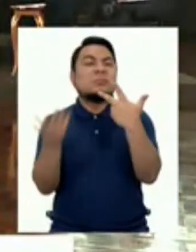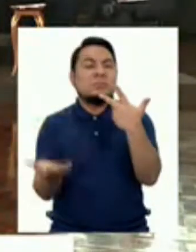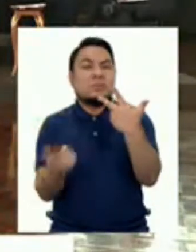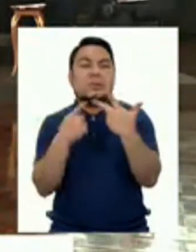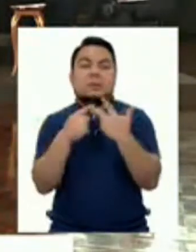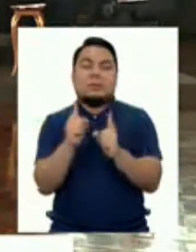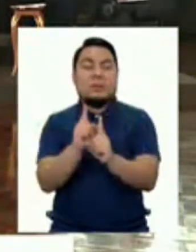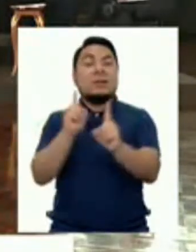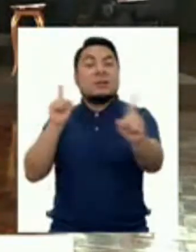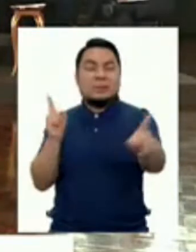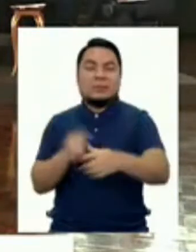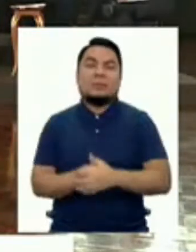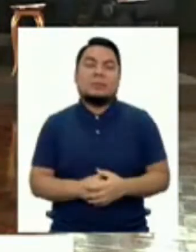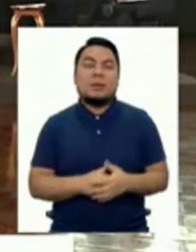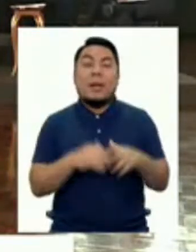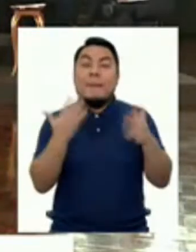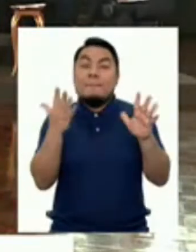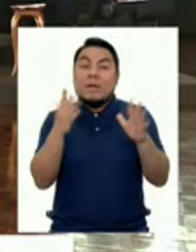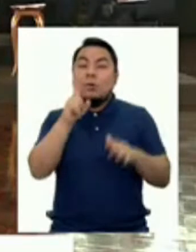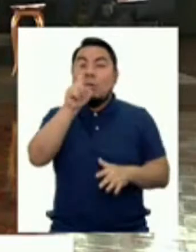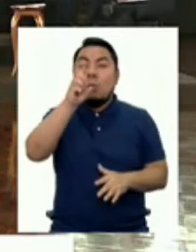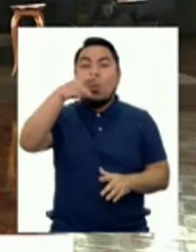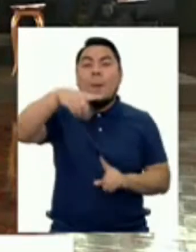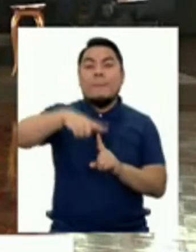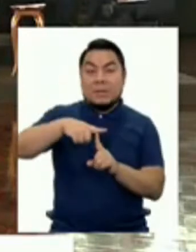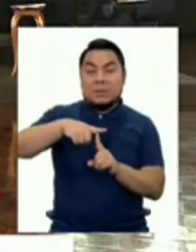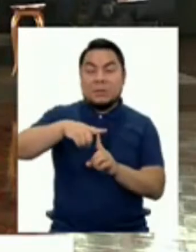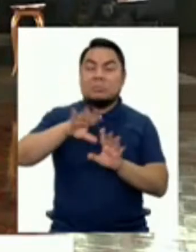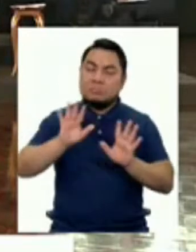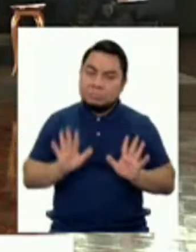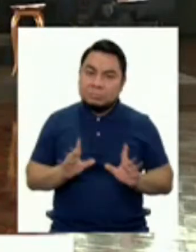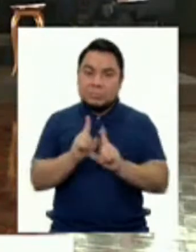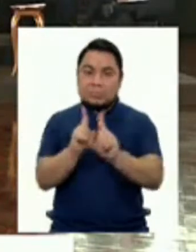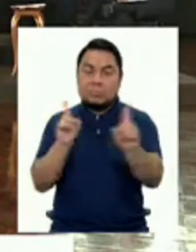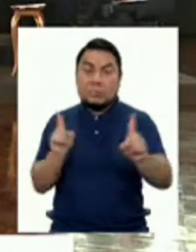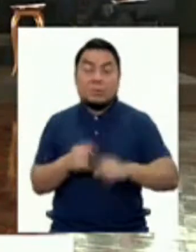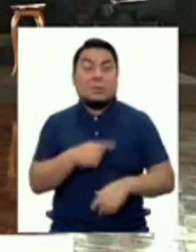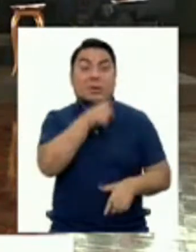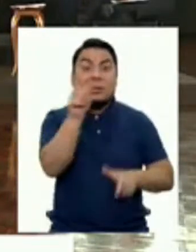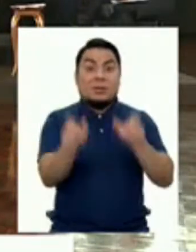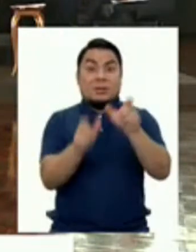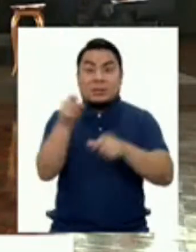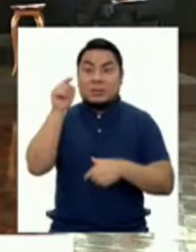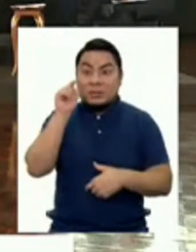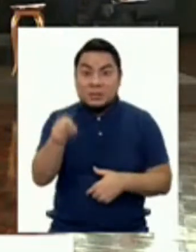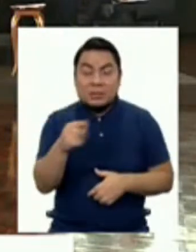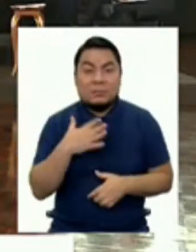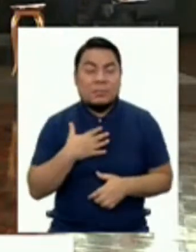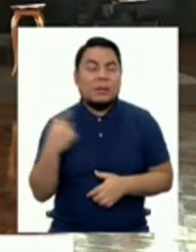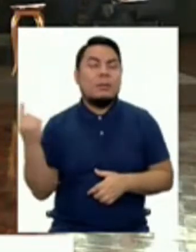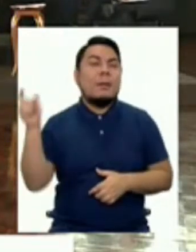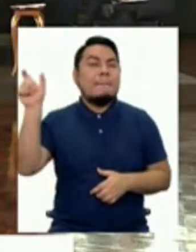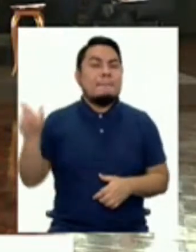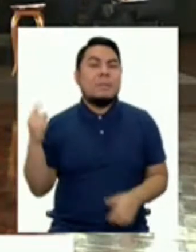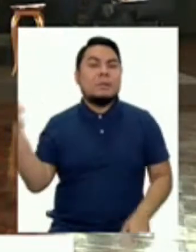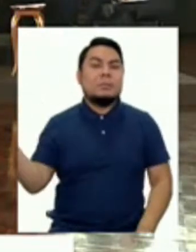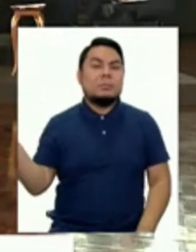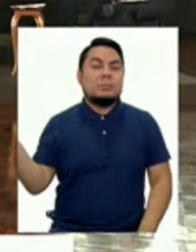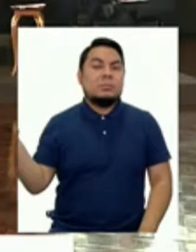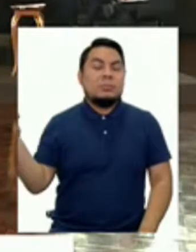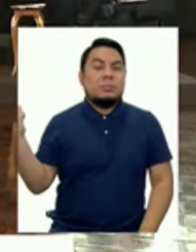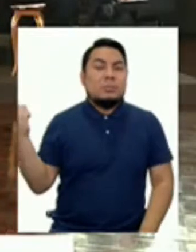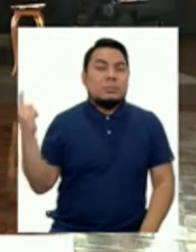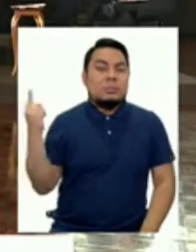la distancia, mínimo de 1 metro. Si está las personas de mi costado, están a más de